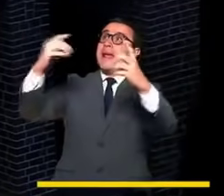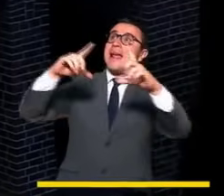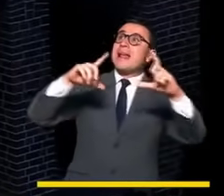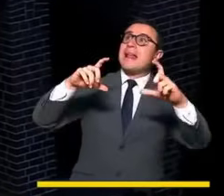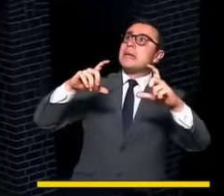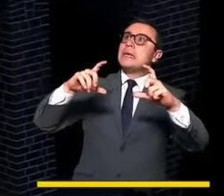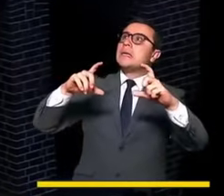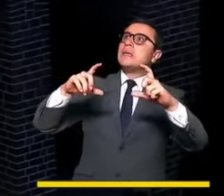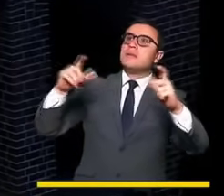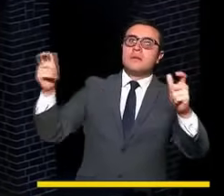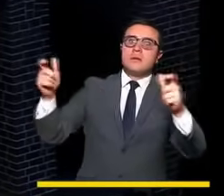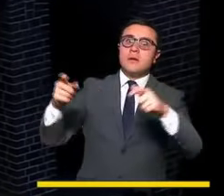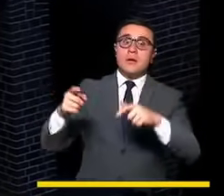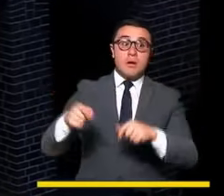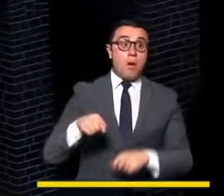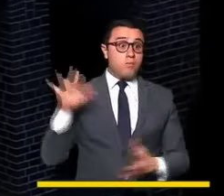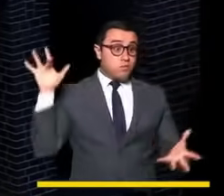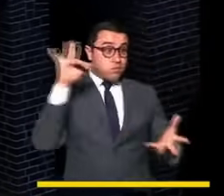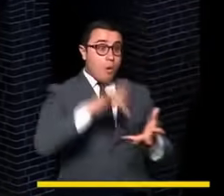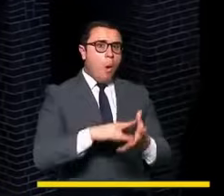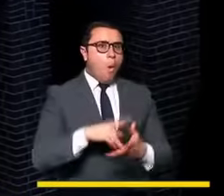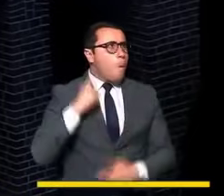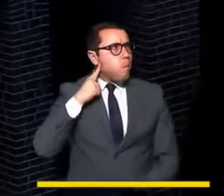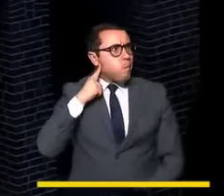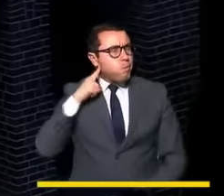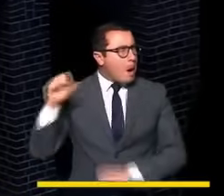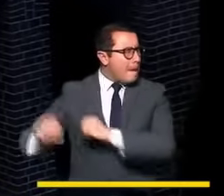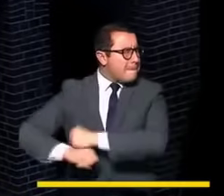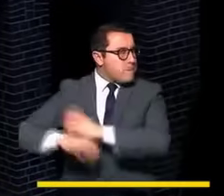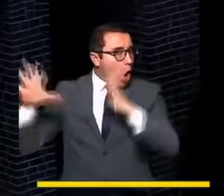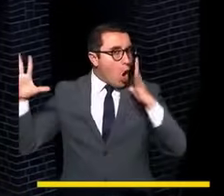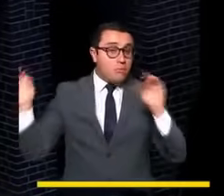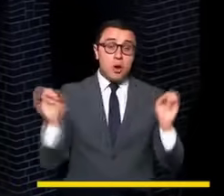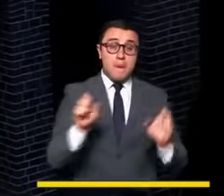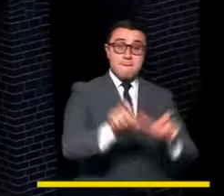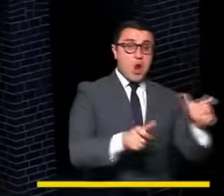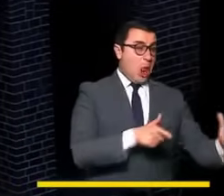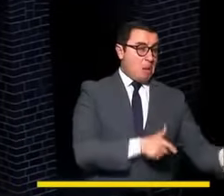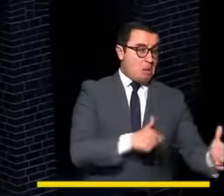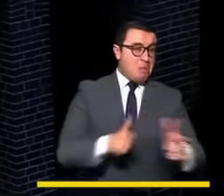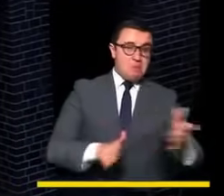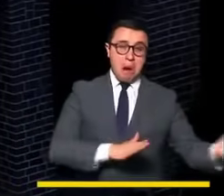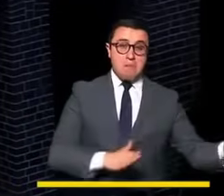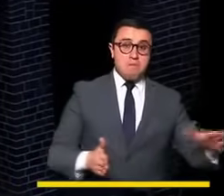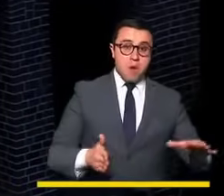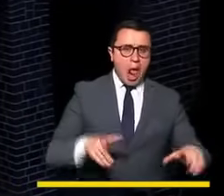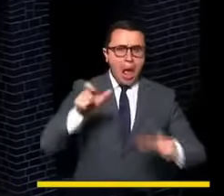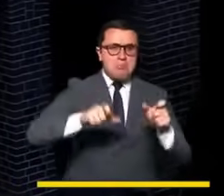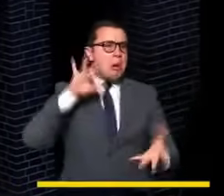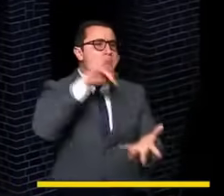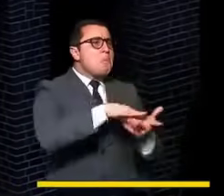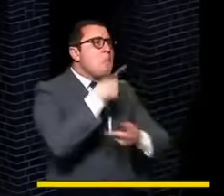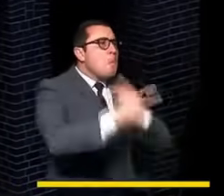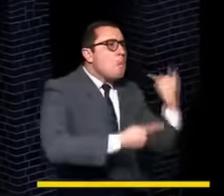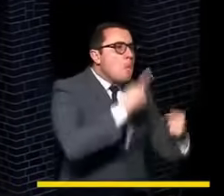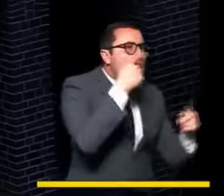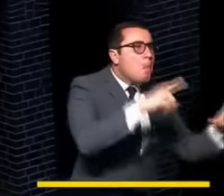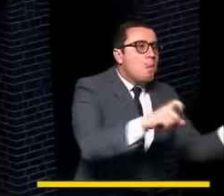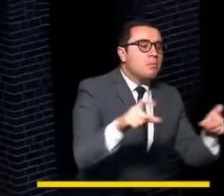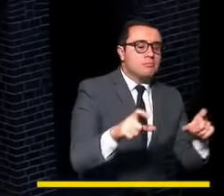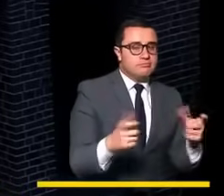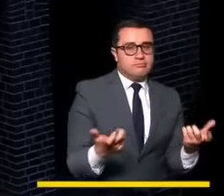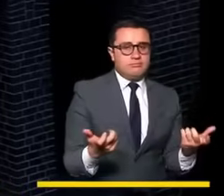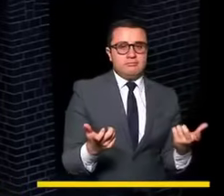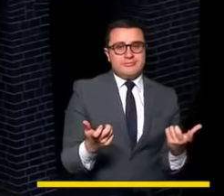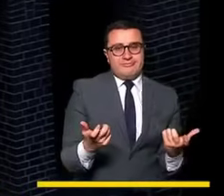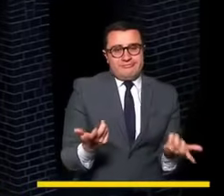viene a donde suenan bombas o a donde matan gente. Y este es un tema, pues, mucho más integral,